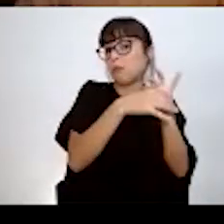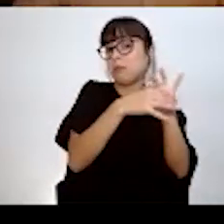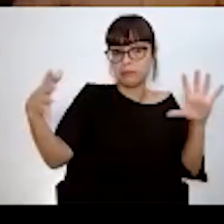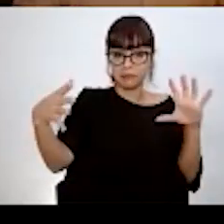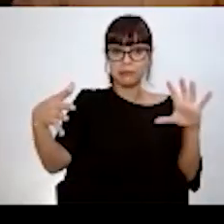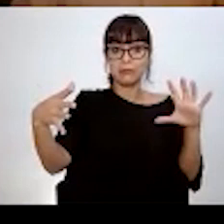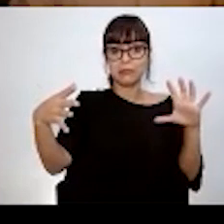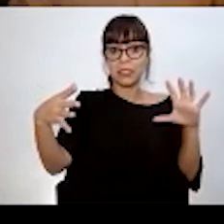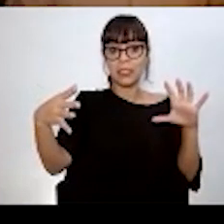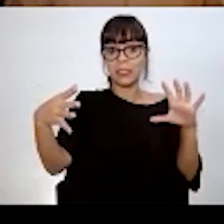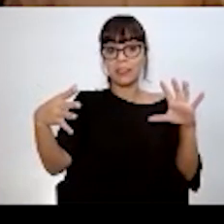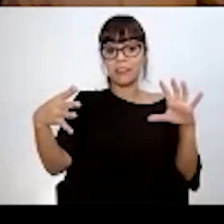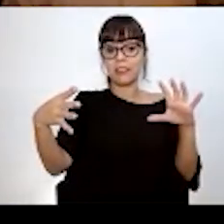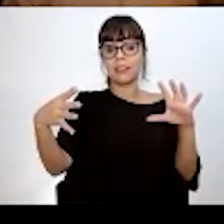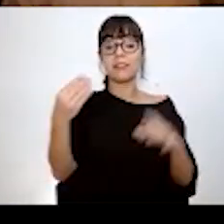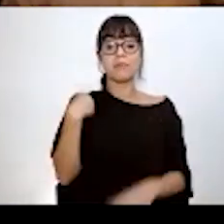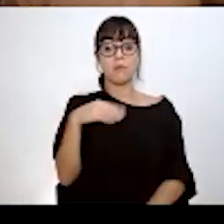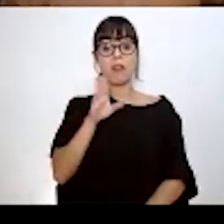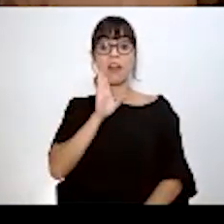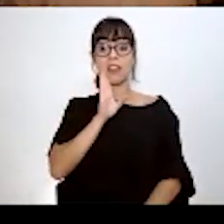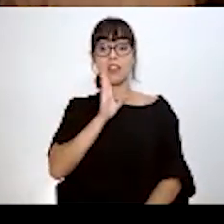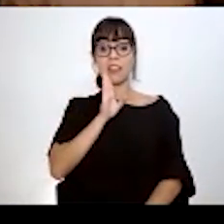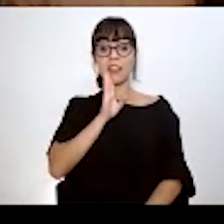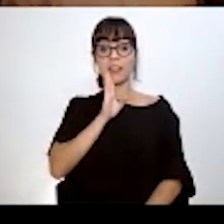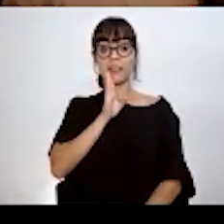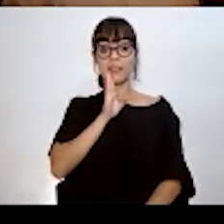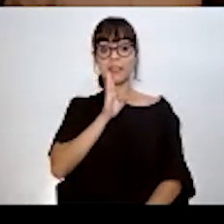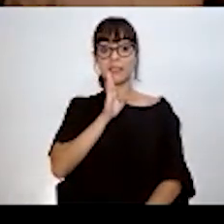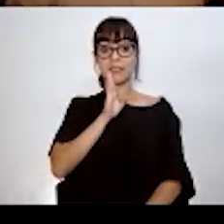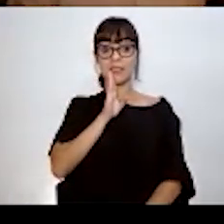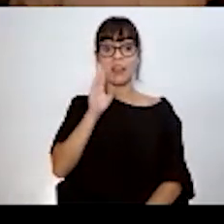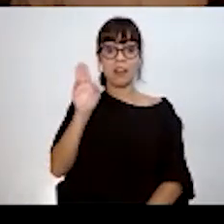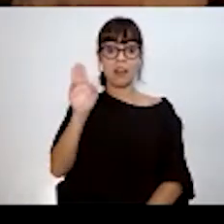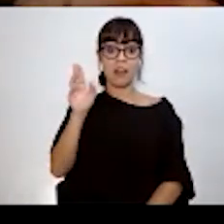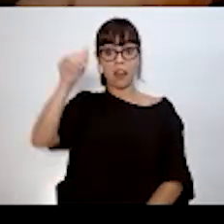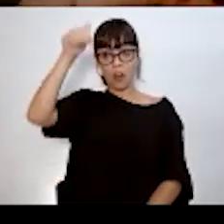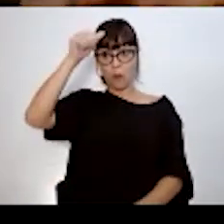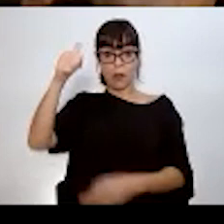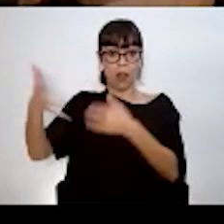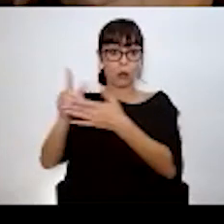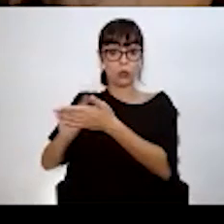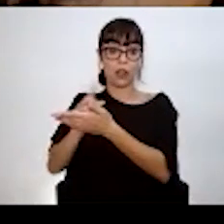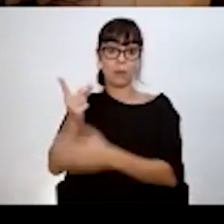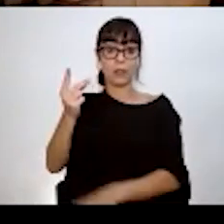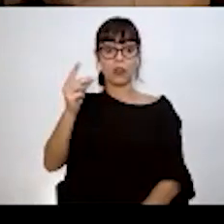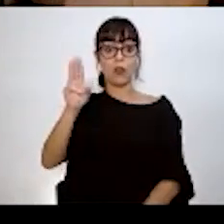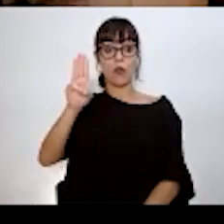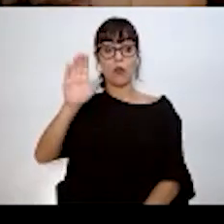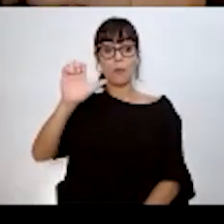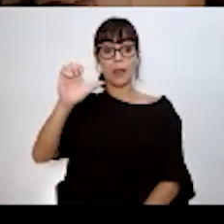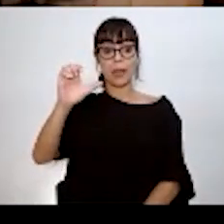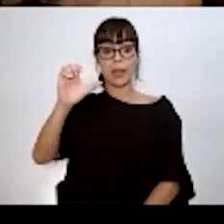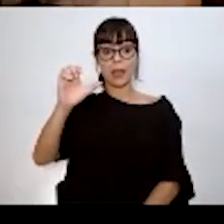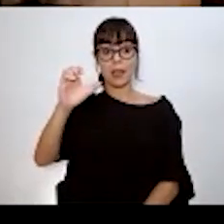decía, es cierto que Manuel Pellicer, en el año 1974, ya